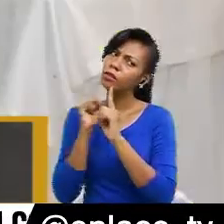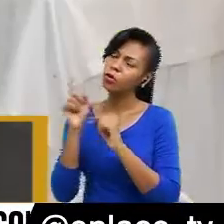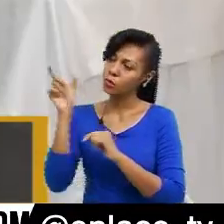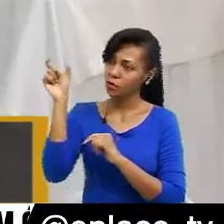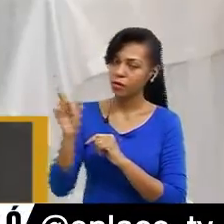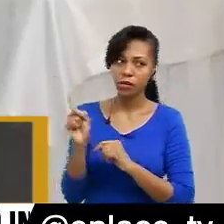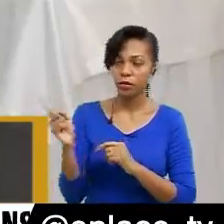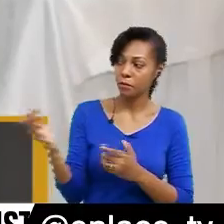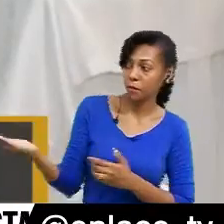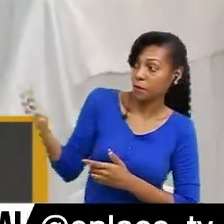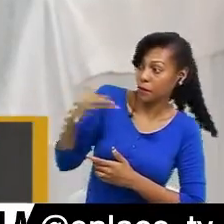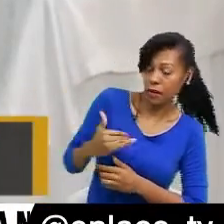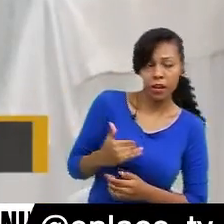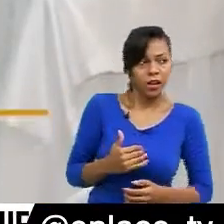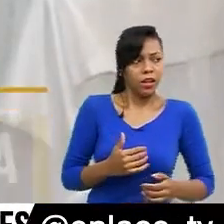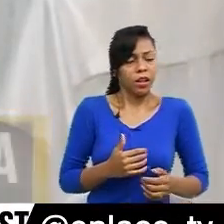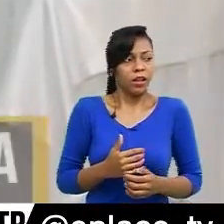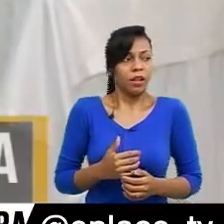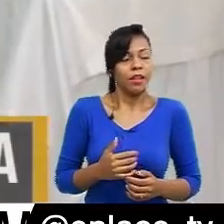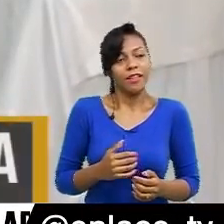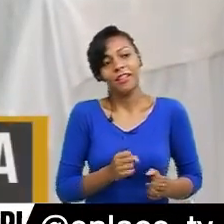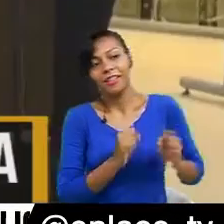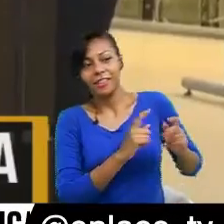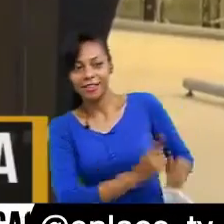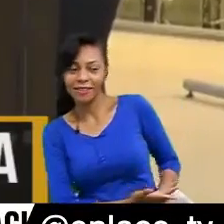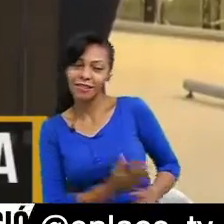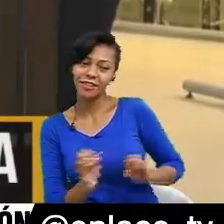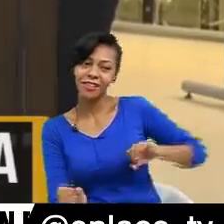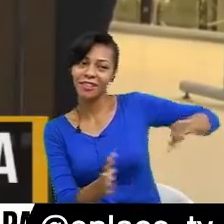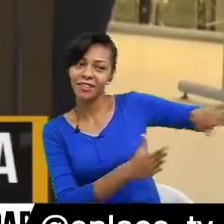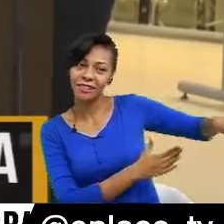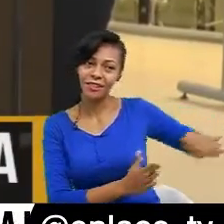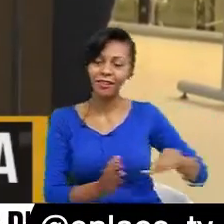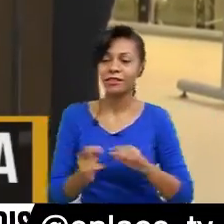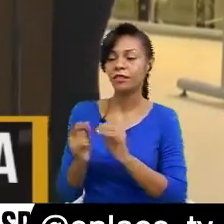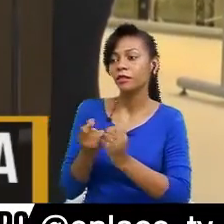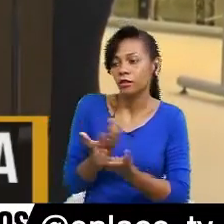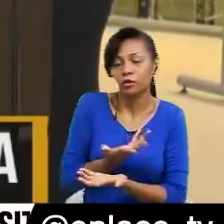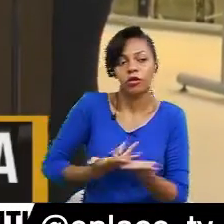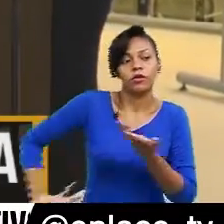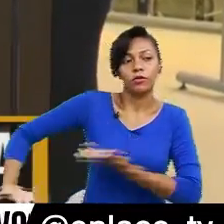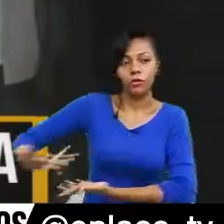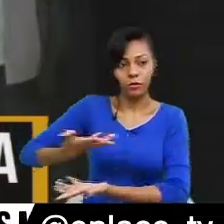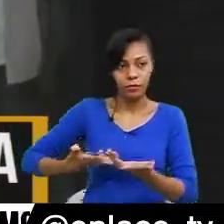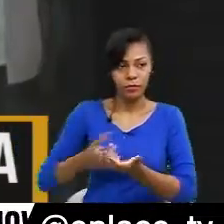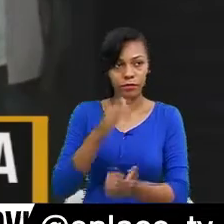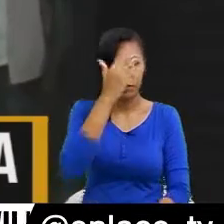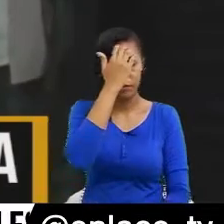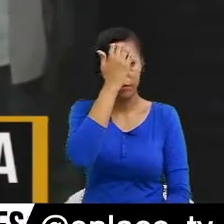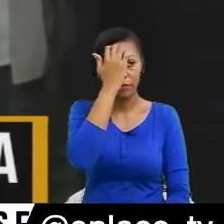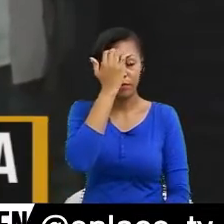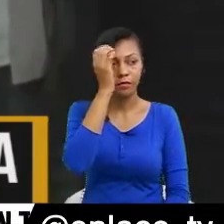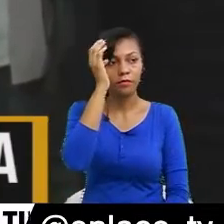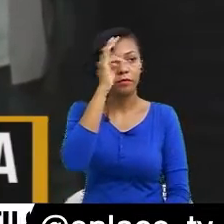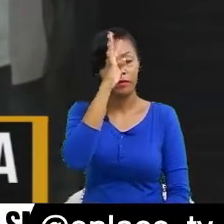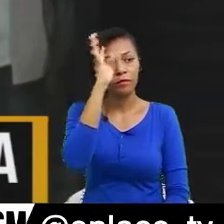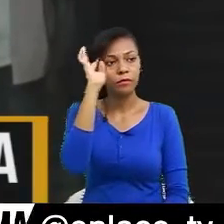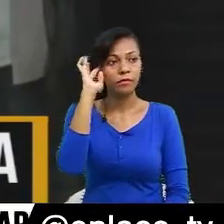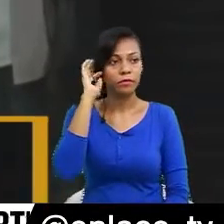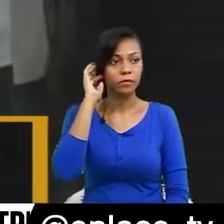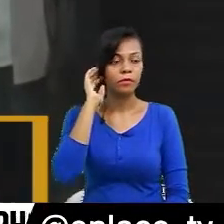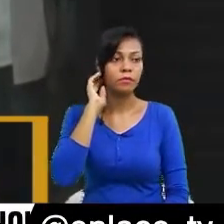vida civil y que participa de las actividades que ha convocado para este miércoles la Agencia Nacional para la Reintegración. Señora, invitar